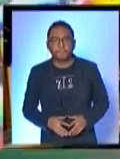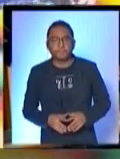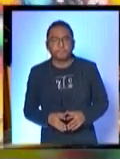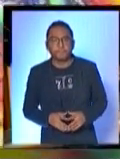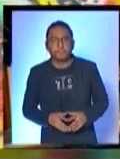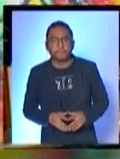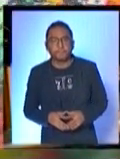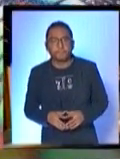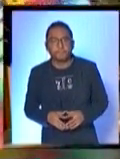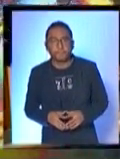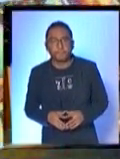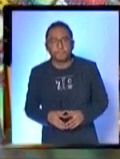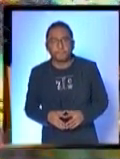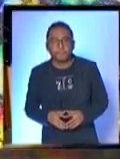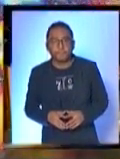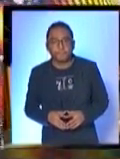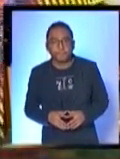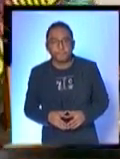Noticias.